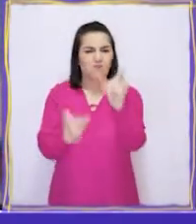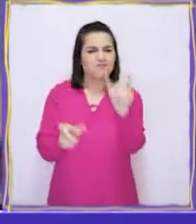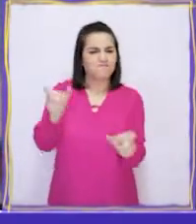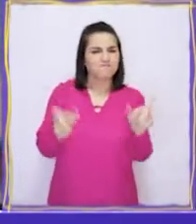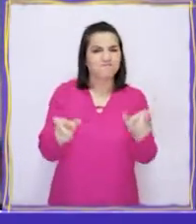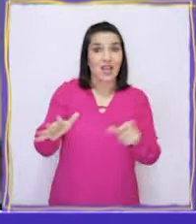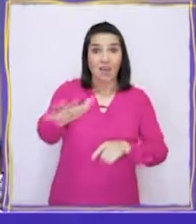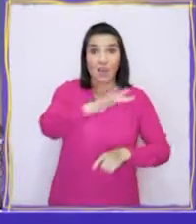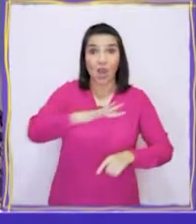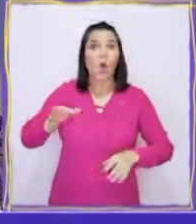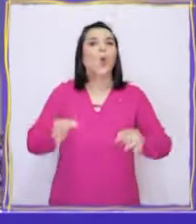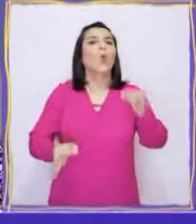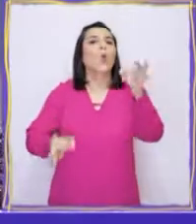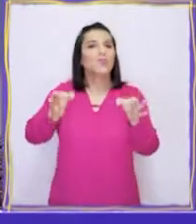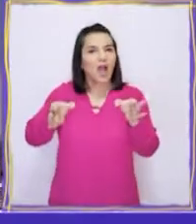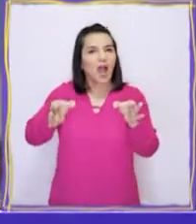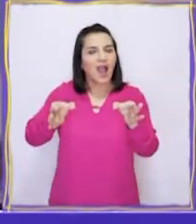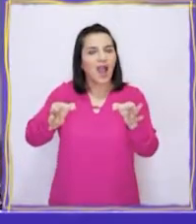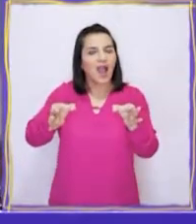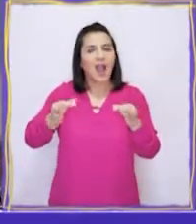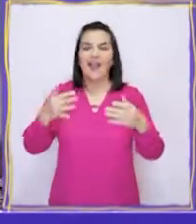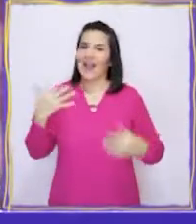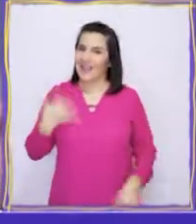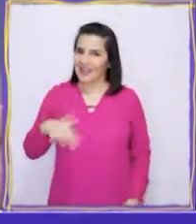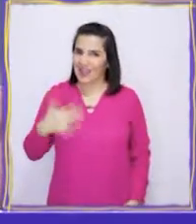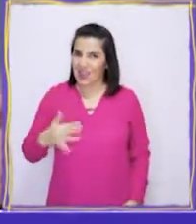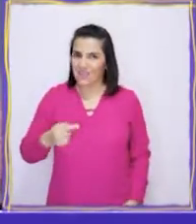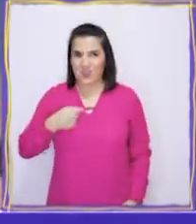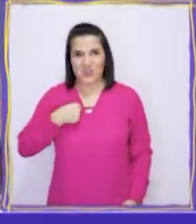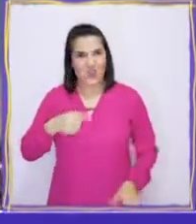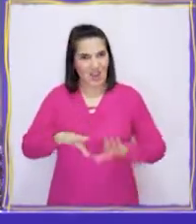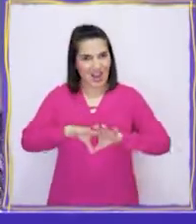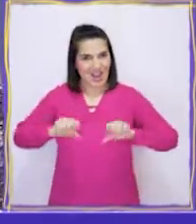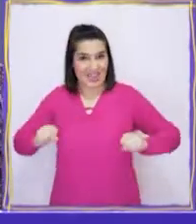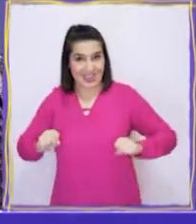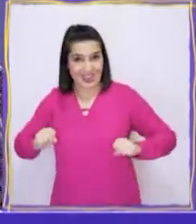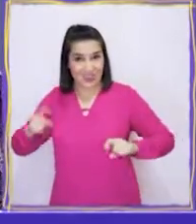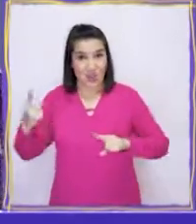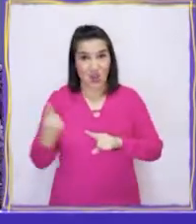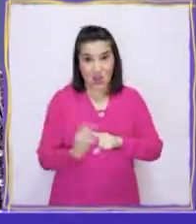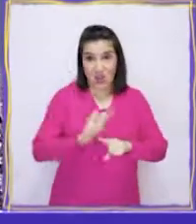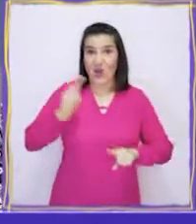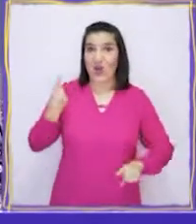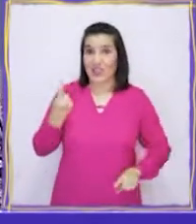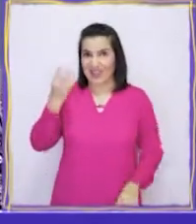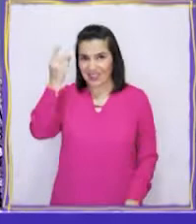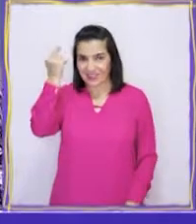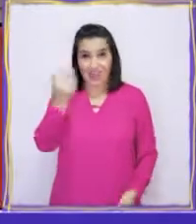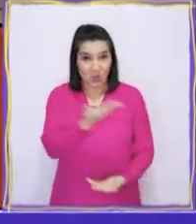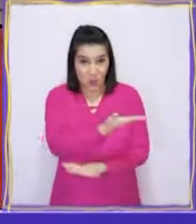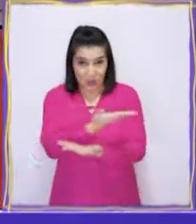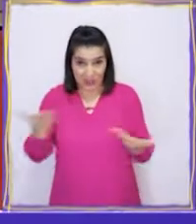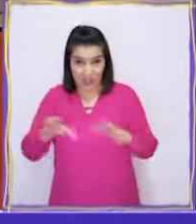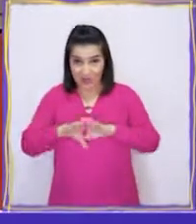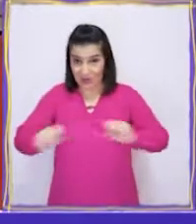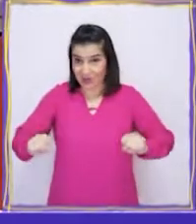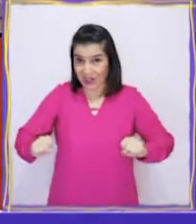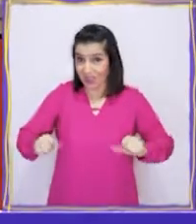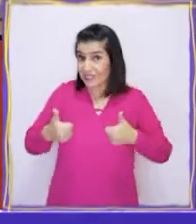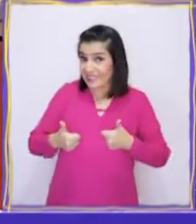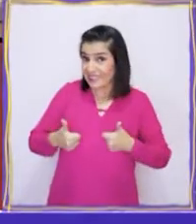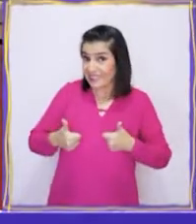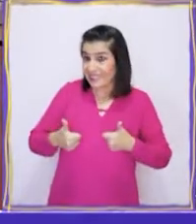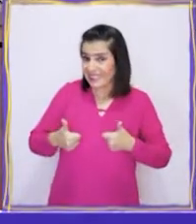una sociedad justa. ¡Qué increíble! Yo parece que estoy lista para ir por la segunda. ¿Ustedes